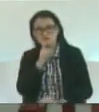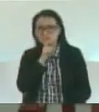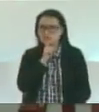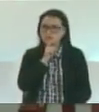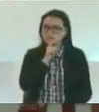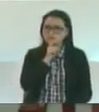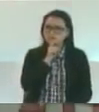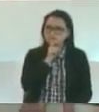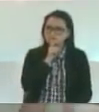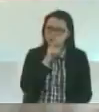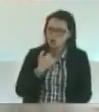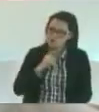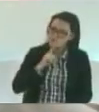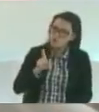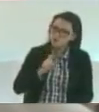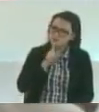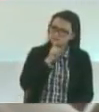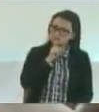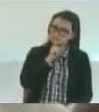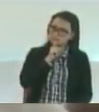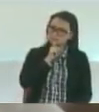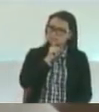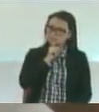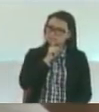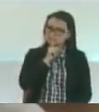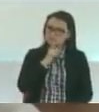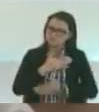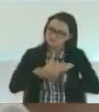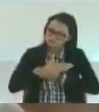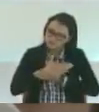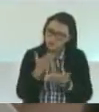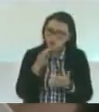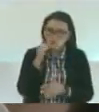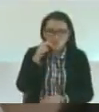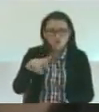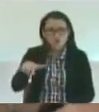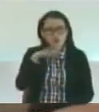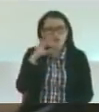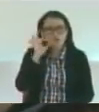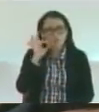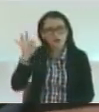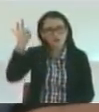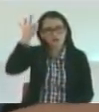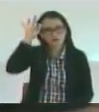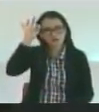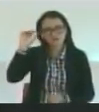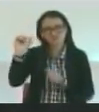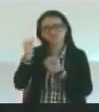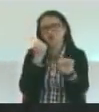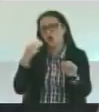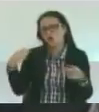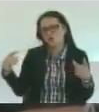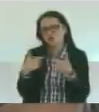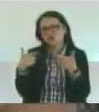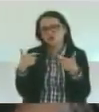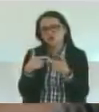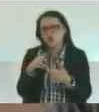esto. Mi solidaridad con el pueblo palestino, mi repudio a la matanza de